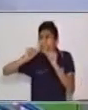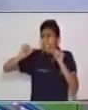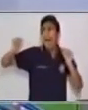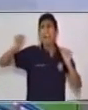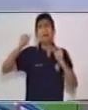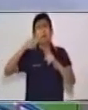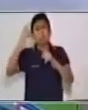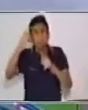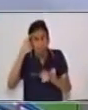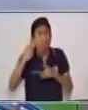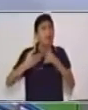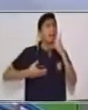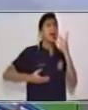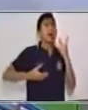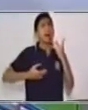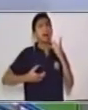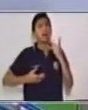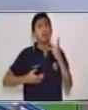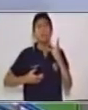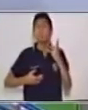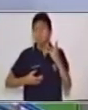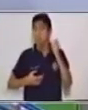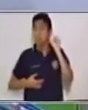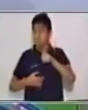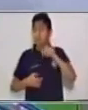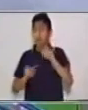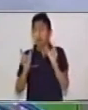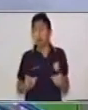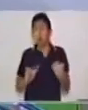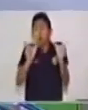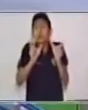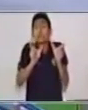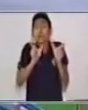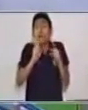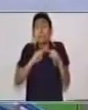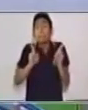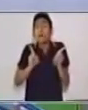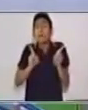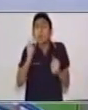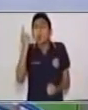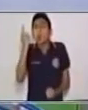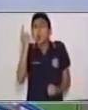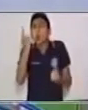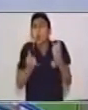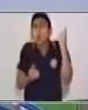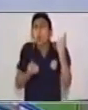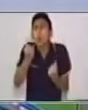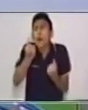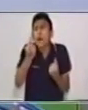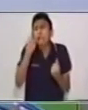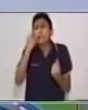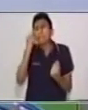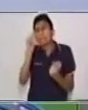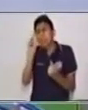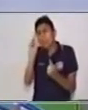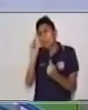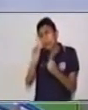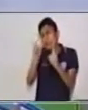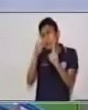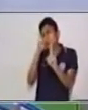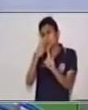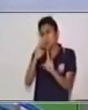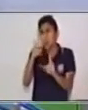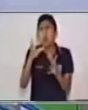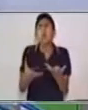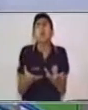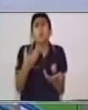pienso que puede ser compuesta. Efectivamente es compuesta, pero ¿cuál va a ser esa parte que va a determinarle a usted que es